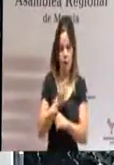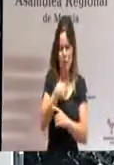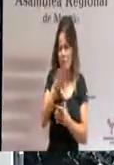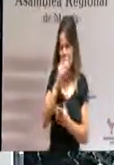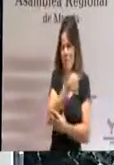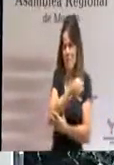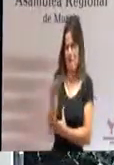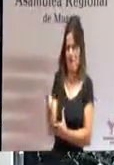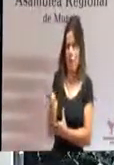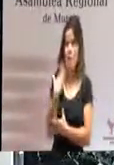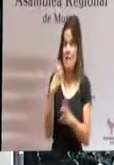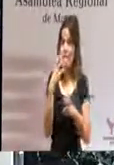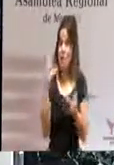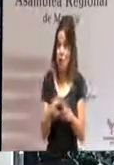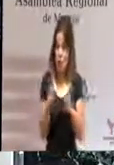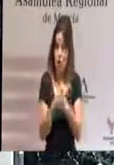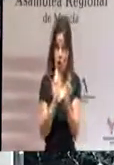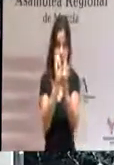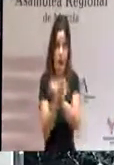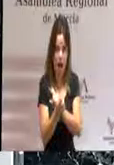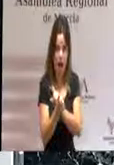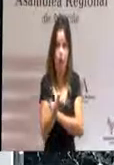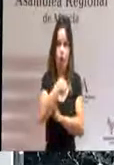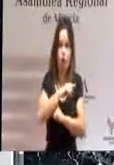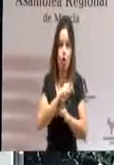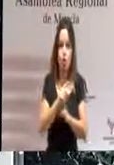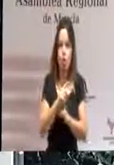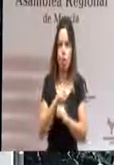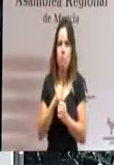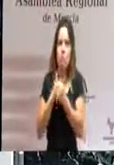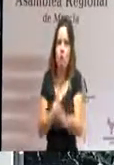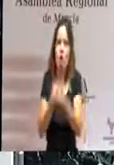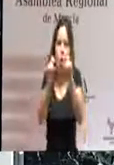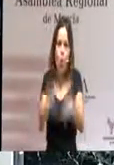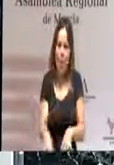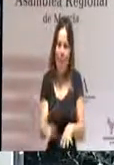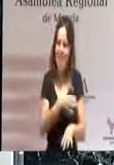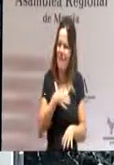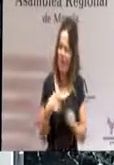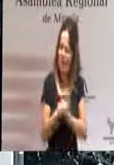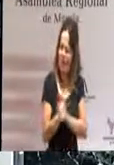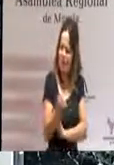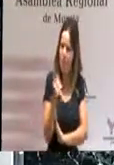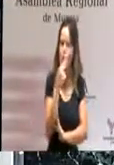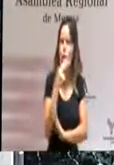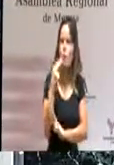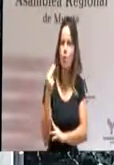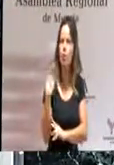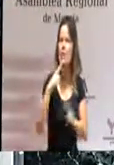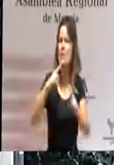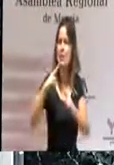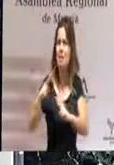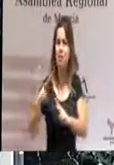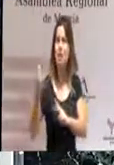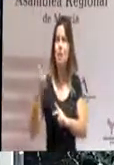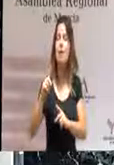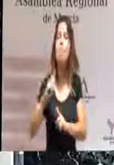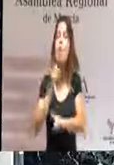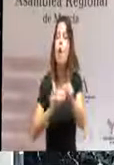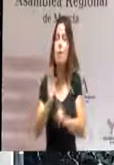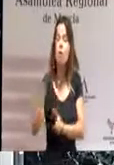Si la sociedad cambió, nosotros no podíamos ser menos. Nos pedían cercanía, compromiso, respuestas y soluciones